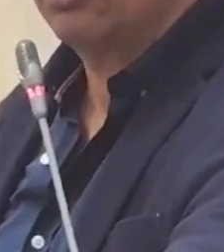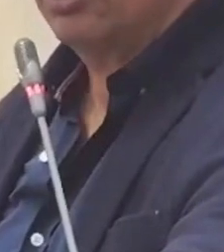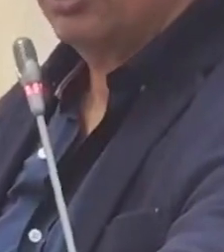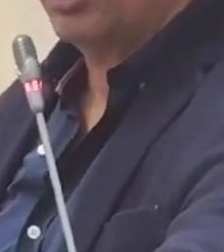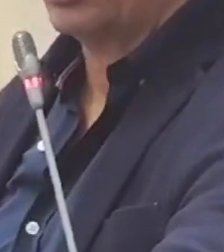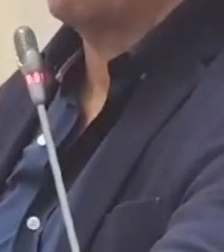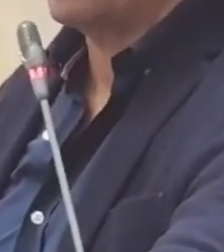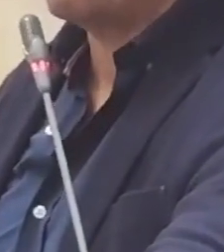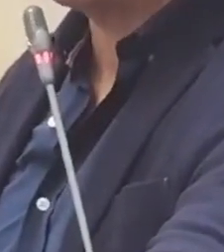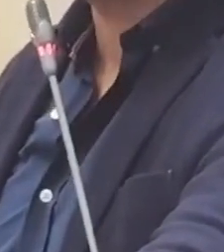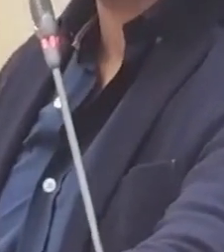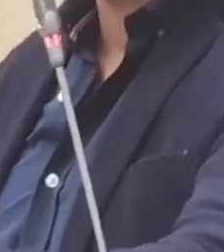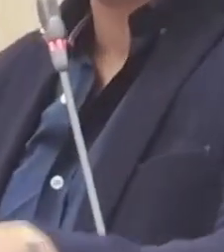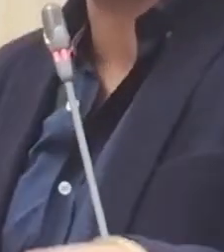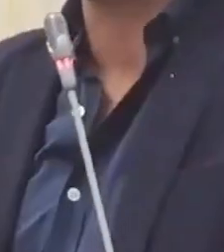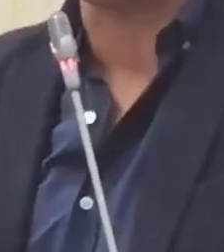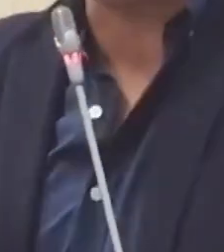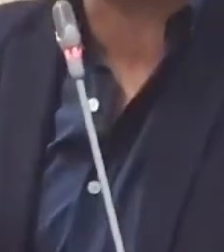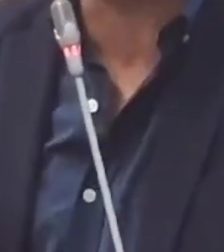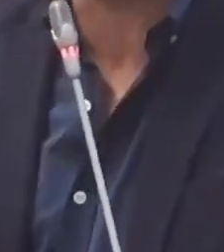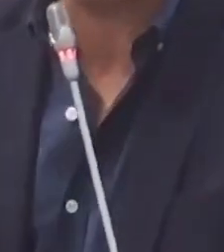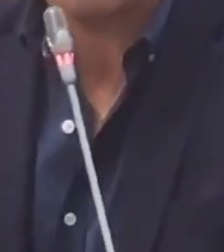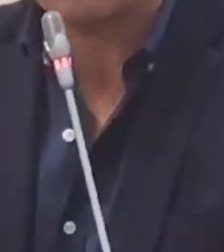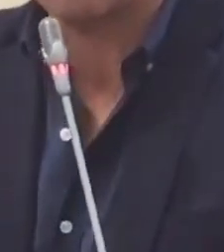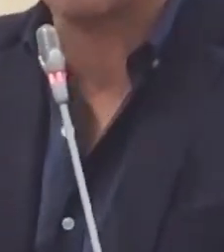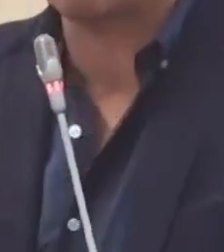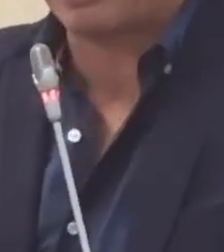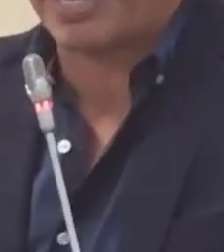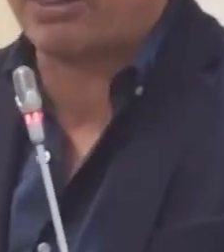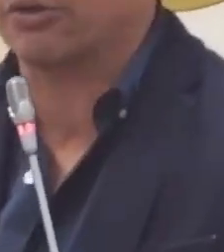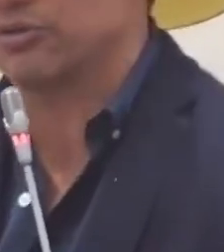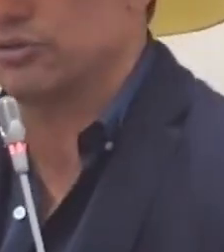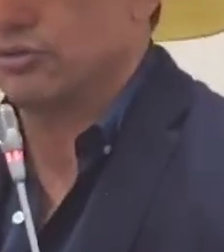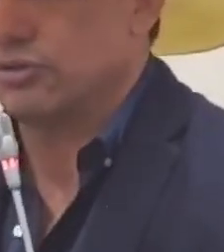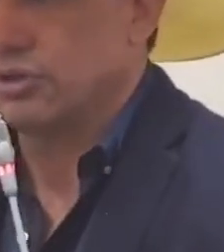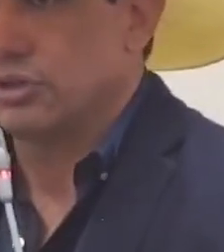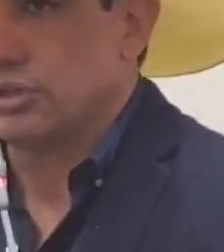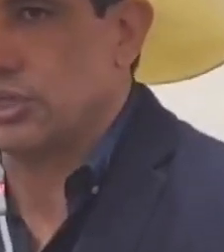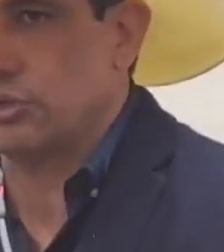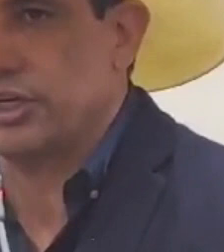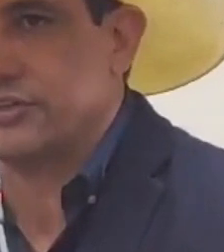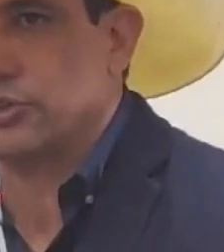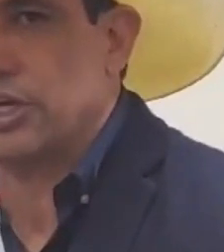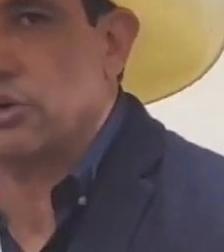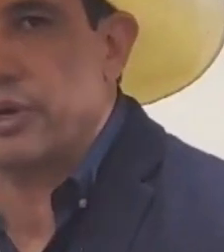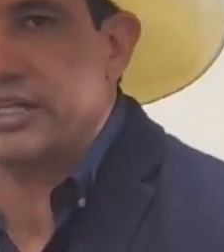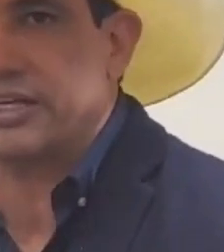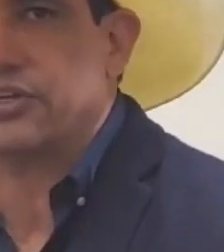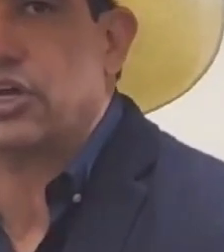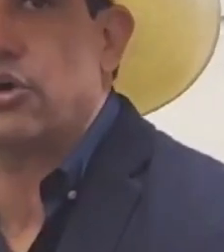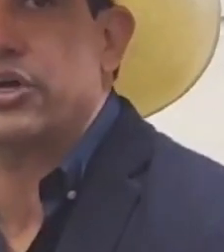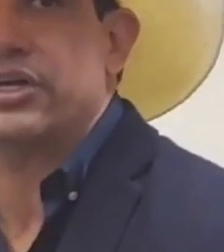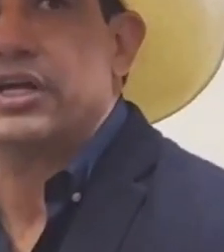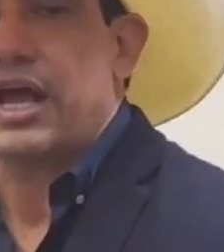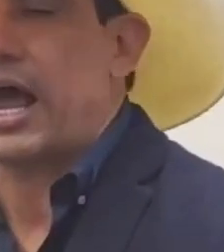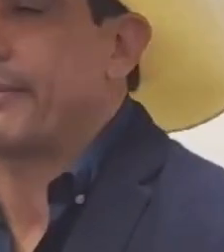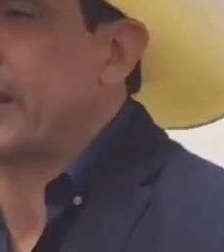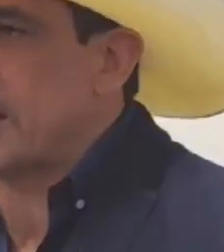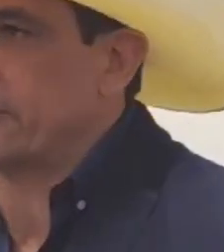pasando y que vuelva a suceder en estos territorios que habían sido despejados de todos estos delincuentes y que